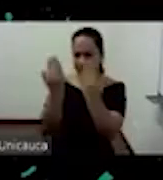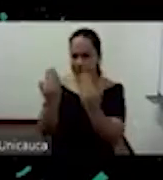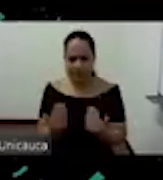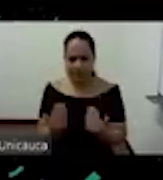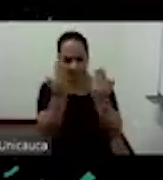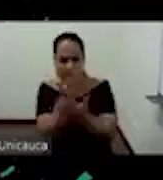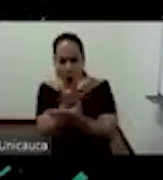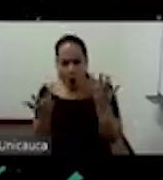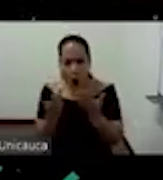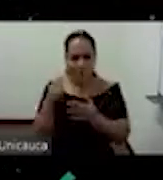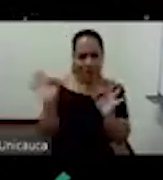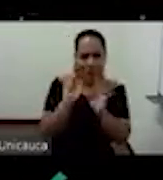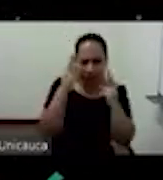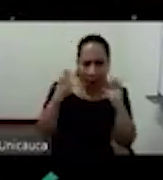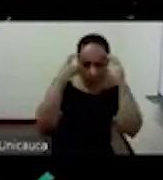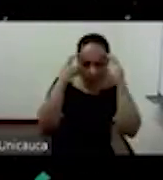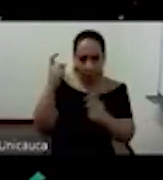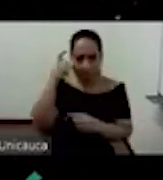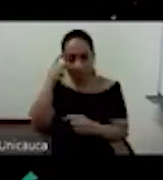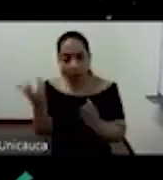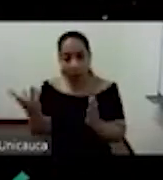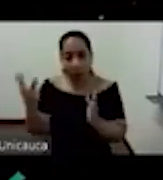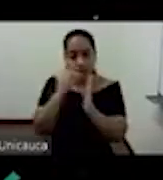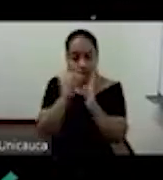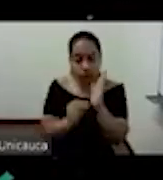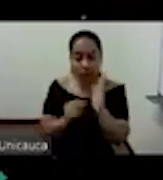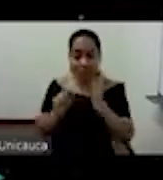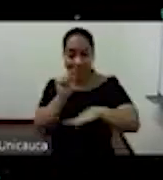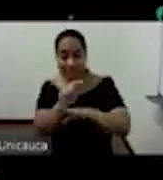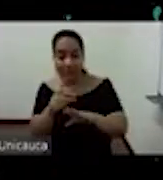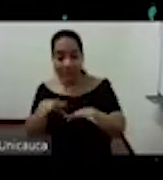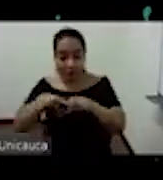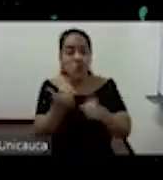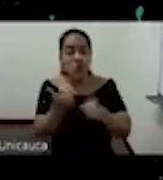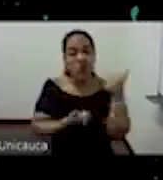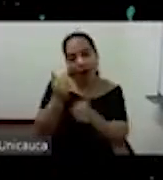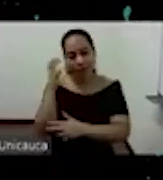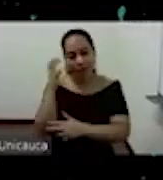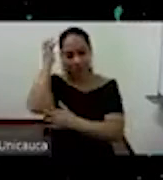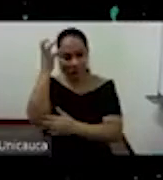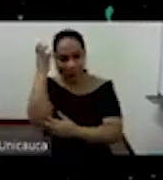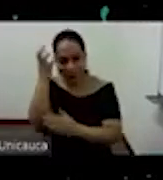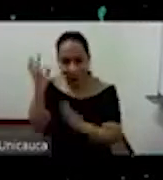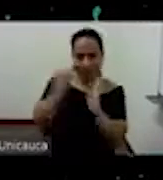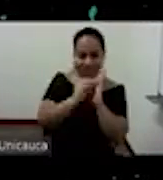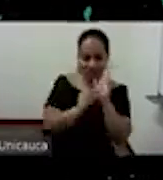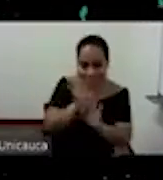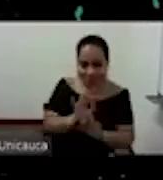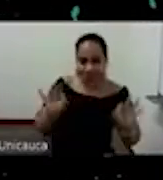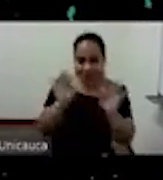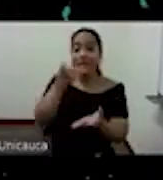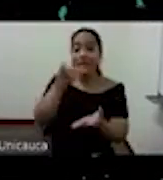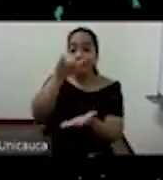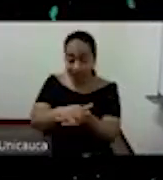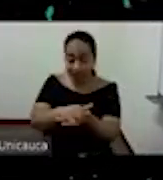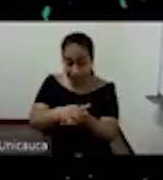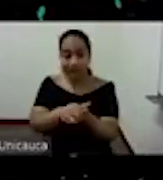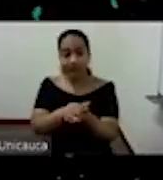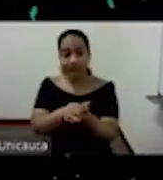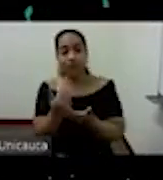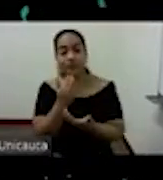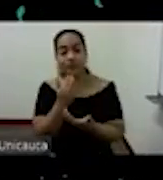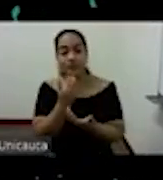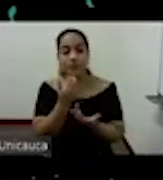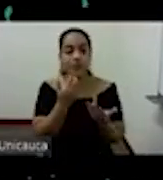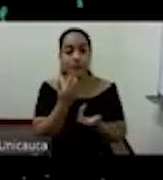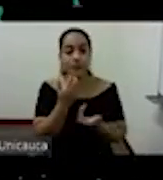como conocimiento para el pensamiento crítico dominante. De esta manera se